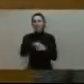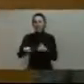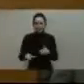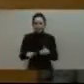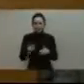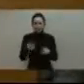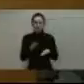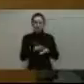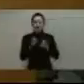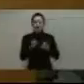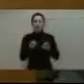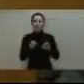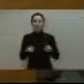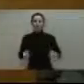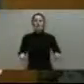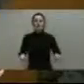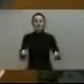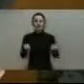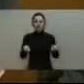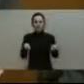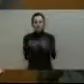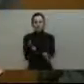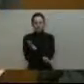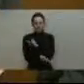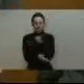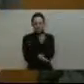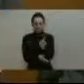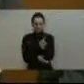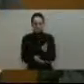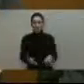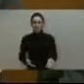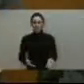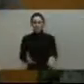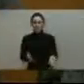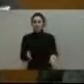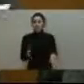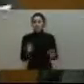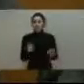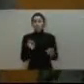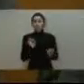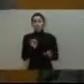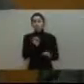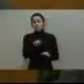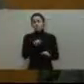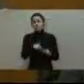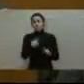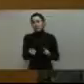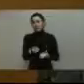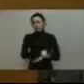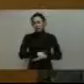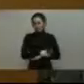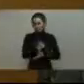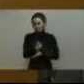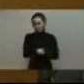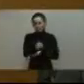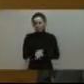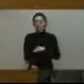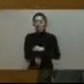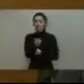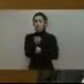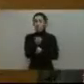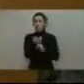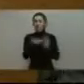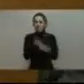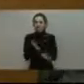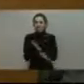tender una pasarela, es total. Usted y su Gobierno pasan de los puertos, una de las características